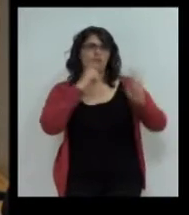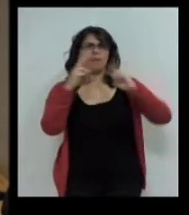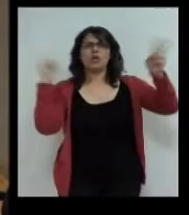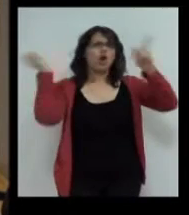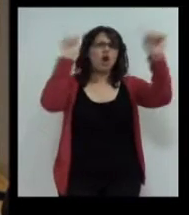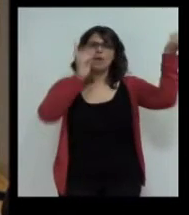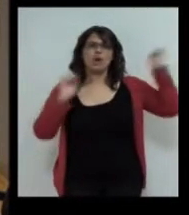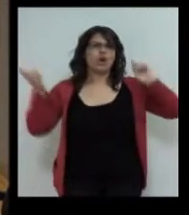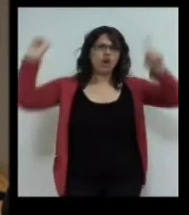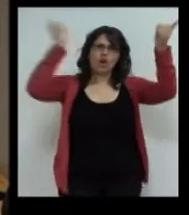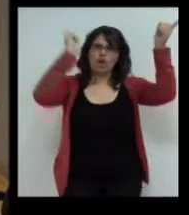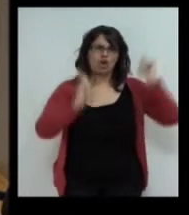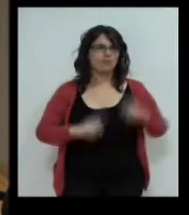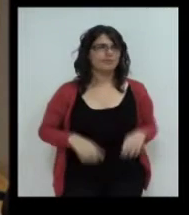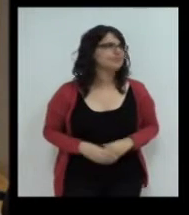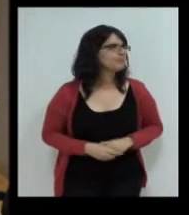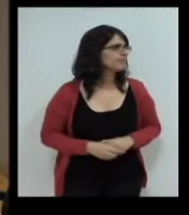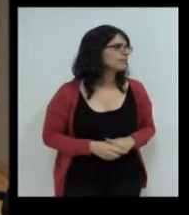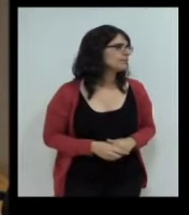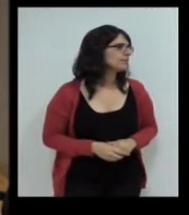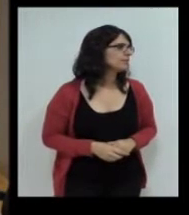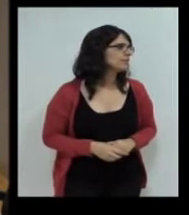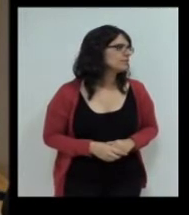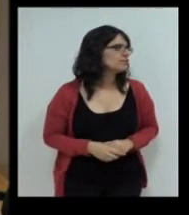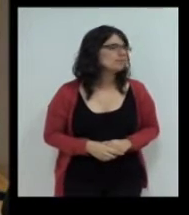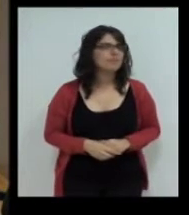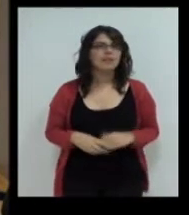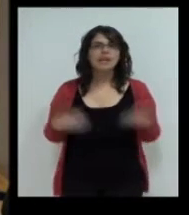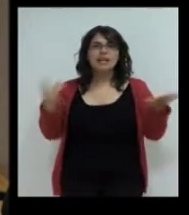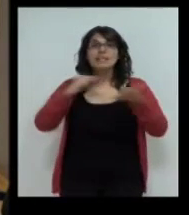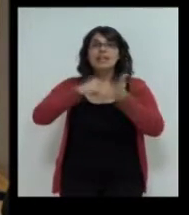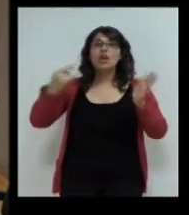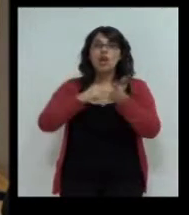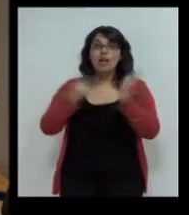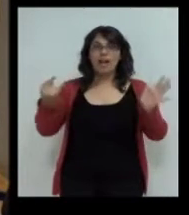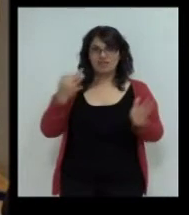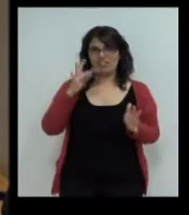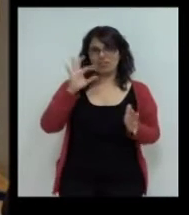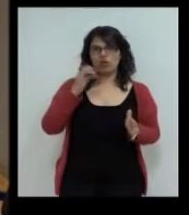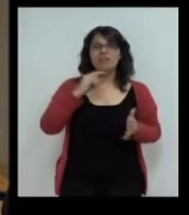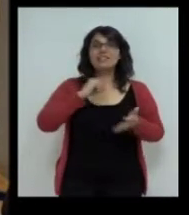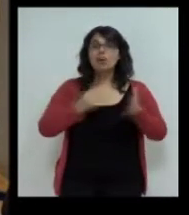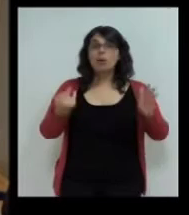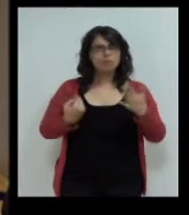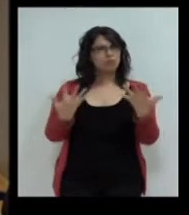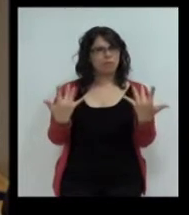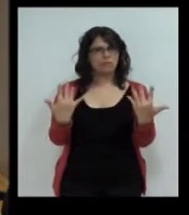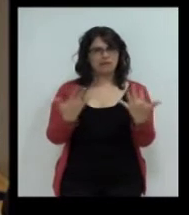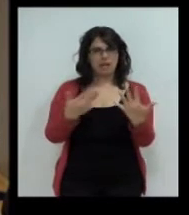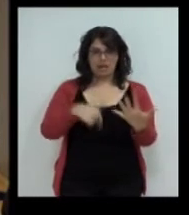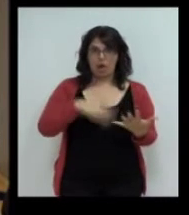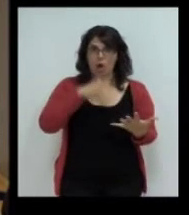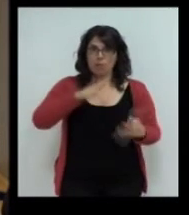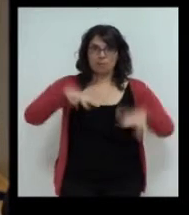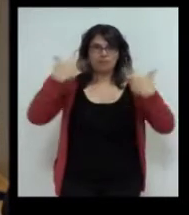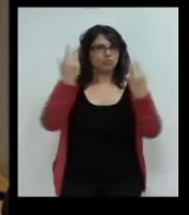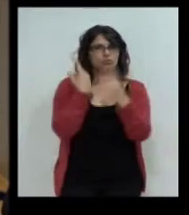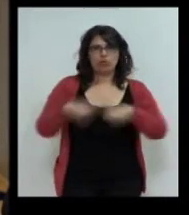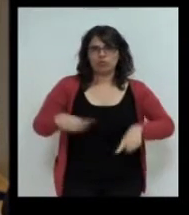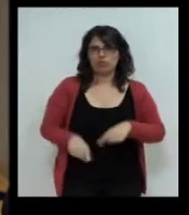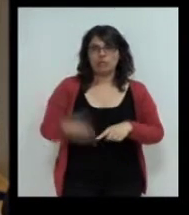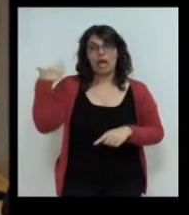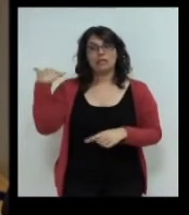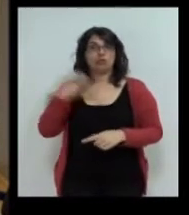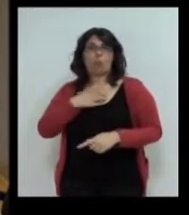ver, con la tecnología va muy deprisa. O sea, nos permite muchísimas cosas que antes eran impensables. O sea, era impensable que yo pueda